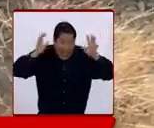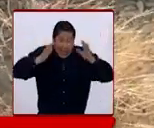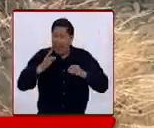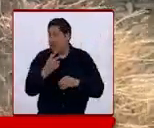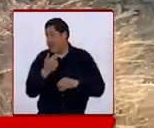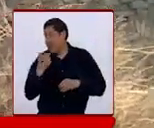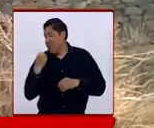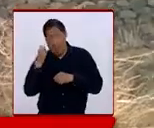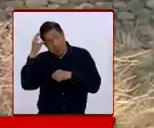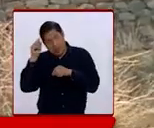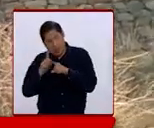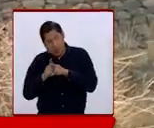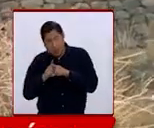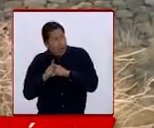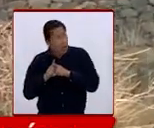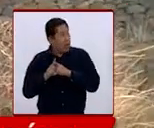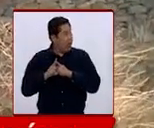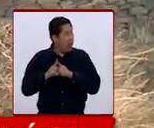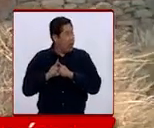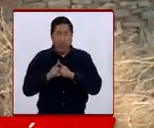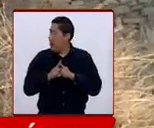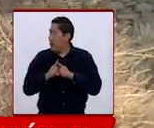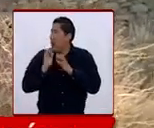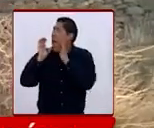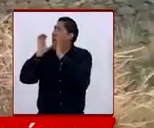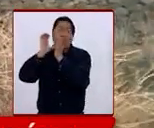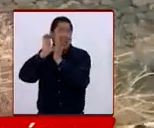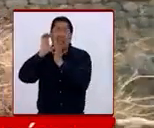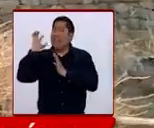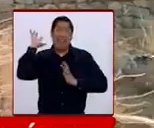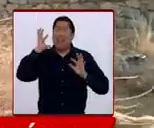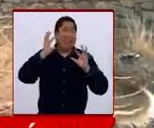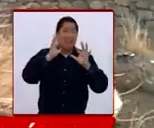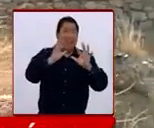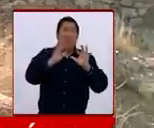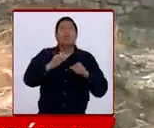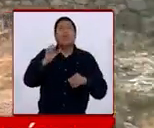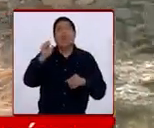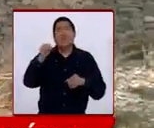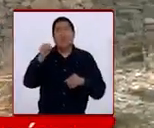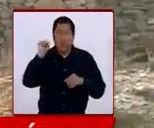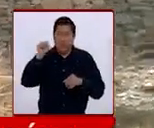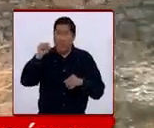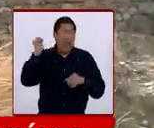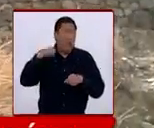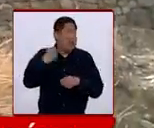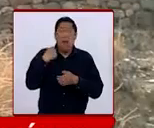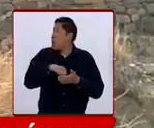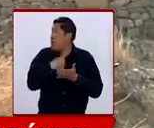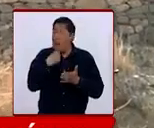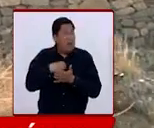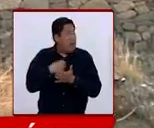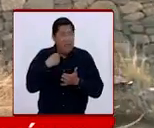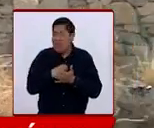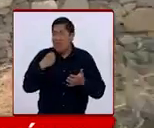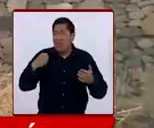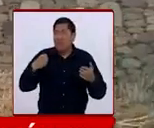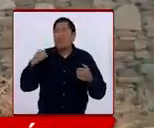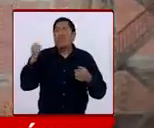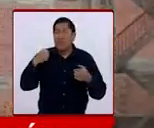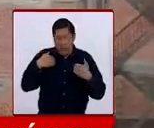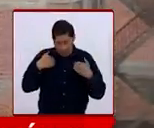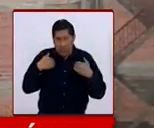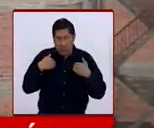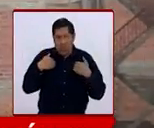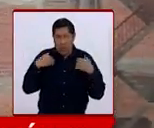hermano y prácticamente ya todos los vecinos empiezan a noticiarse de todo esto. Hicimos tocar la alarma ya. ¿Tiene una alarma, creo?